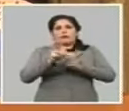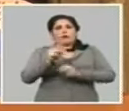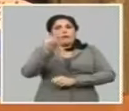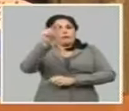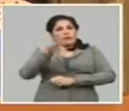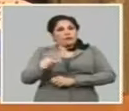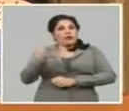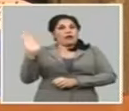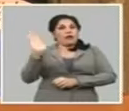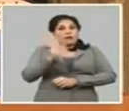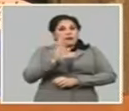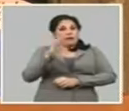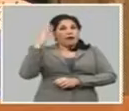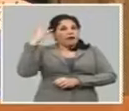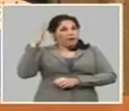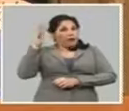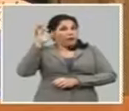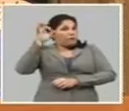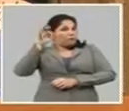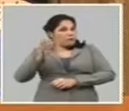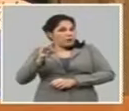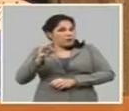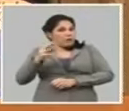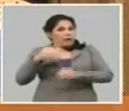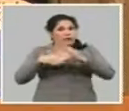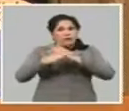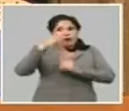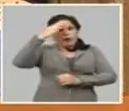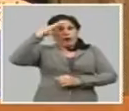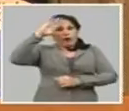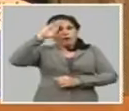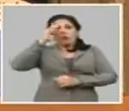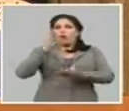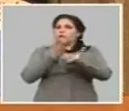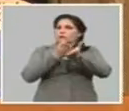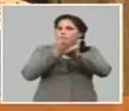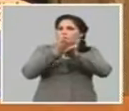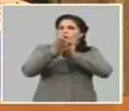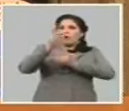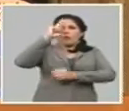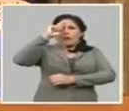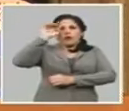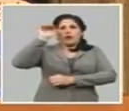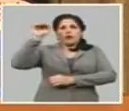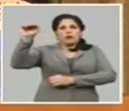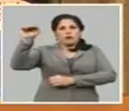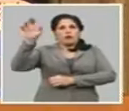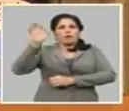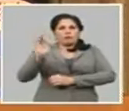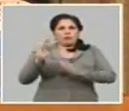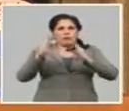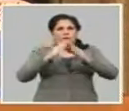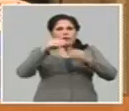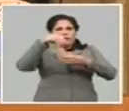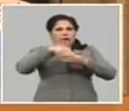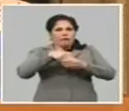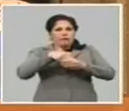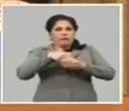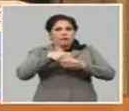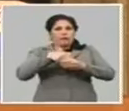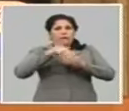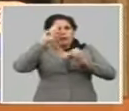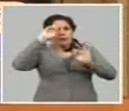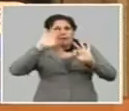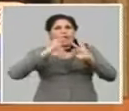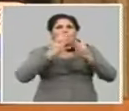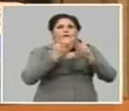que han regresado a el país se mantenga ingresado en el lugar y que se le dé un seguimiento por